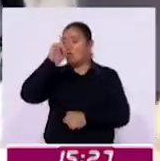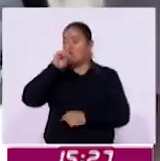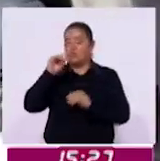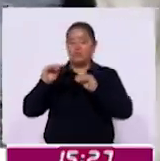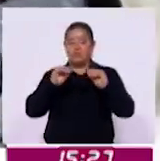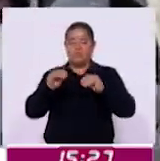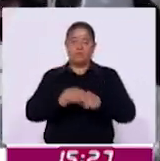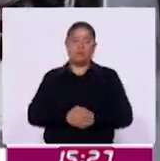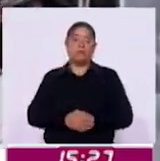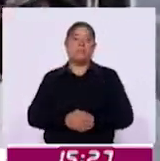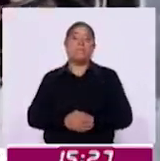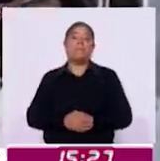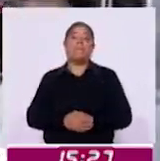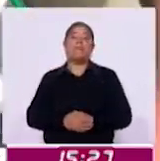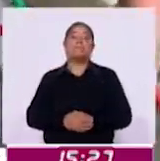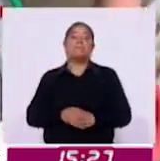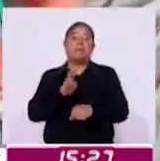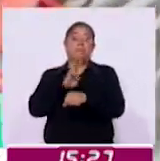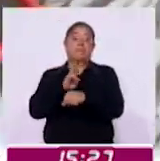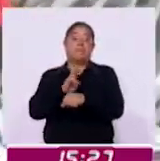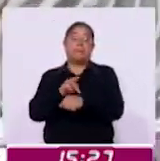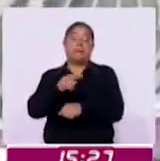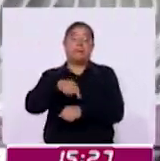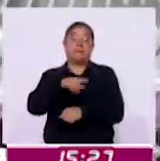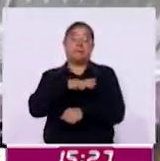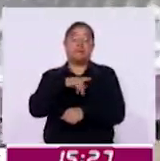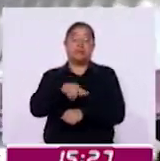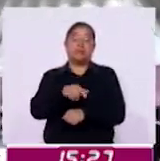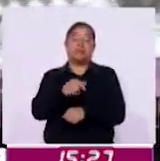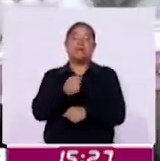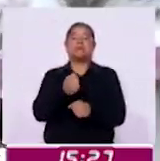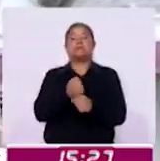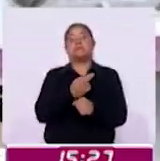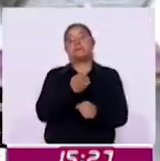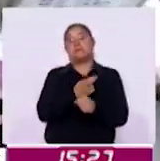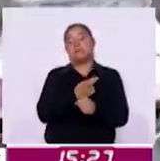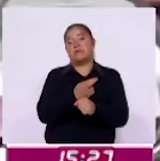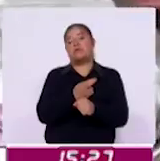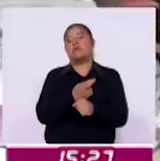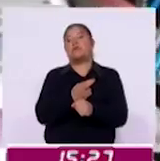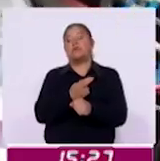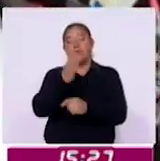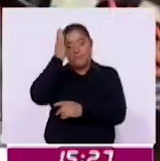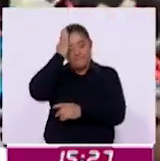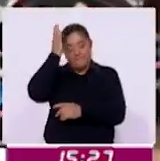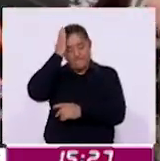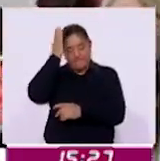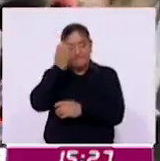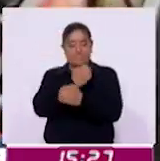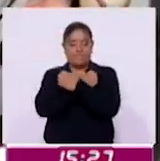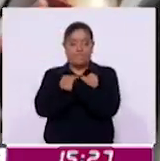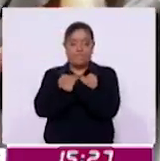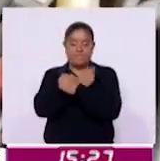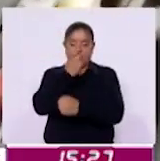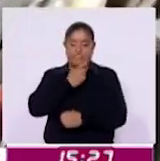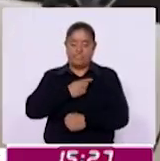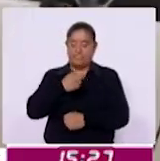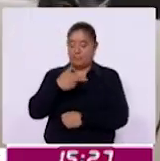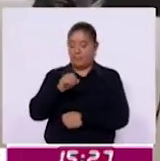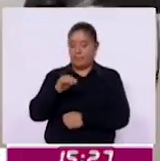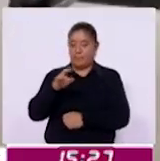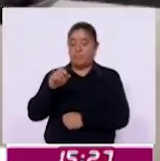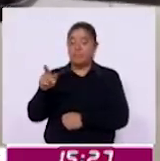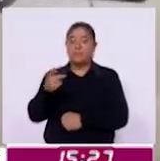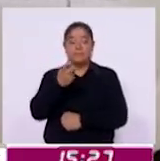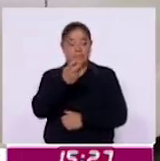En intervención del secretario de Educación Pública del estado de Tlaxcala, Homero Meneses Hernández, refirió que gracias a los avances de la educación en la